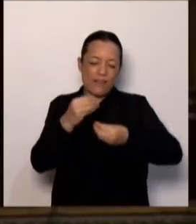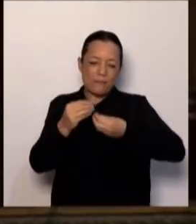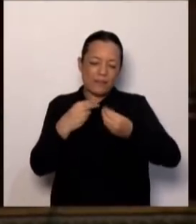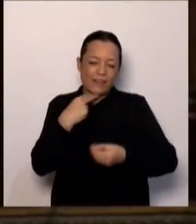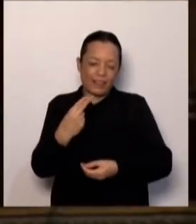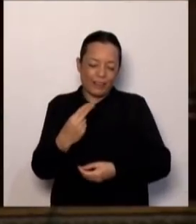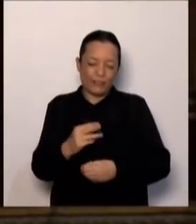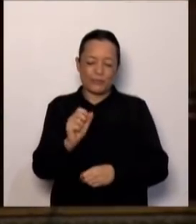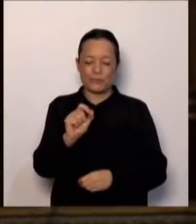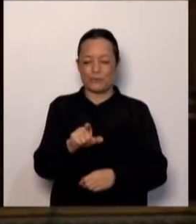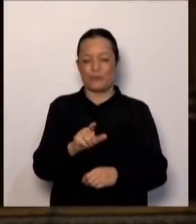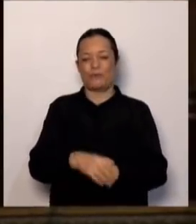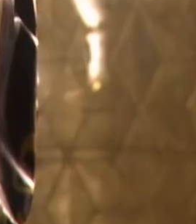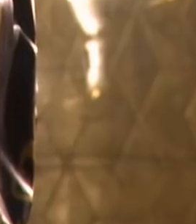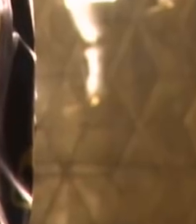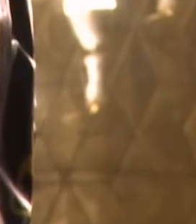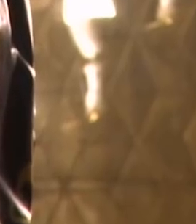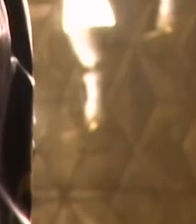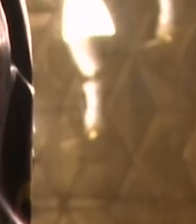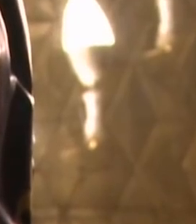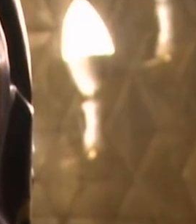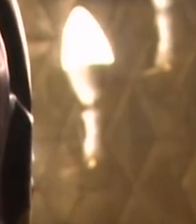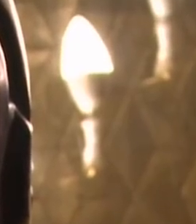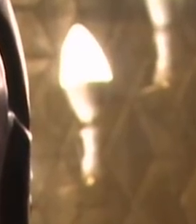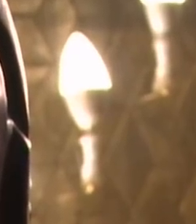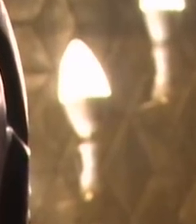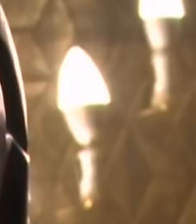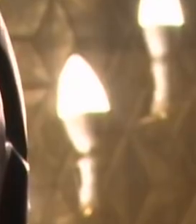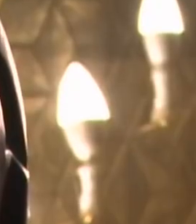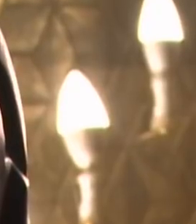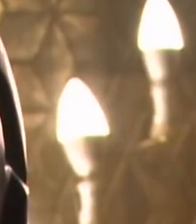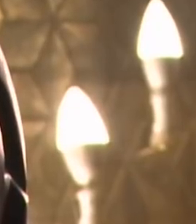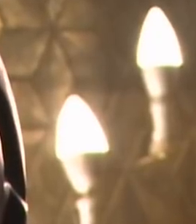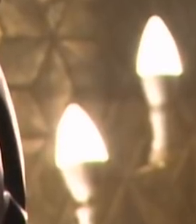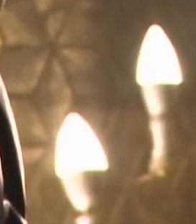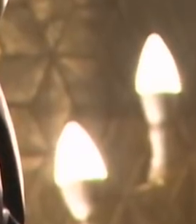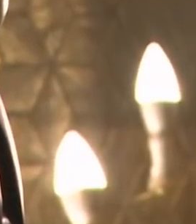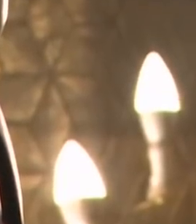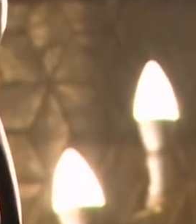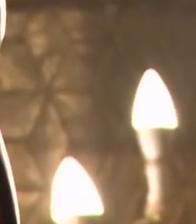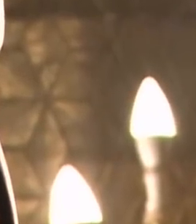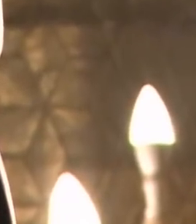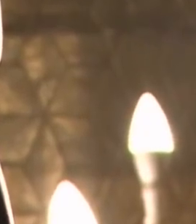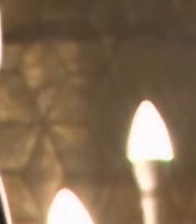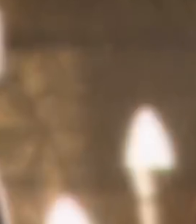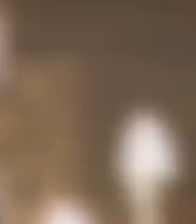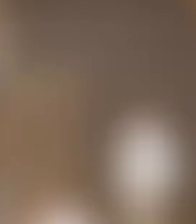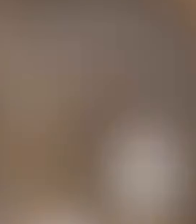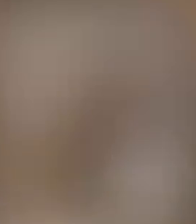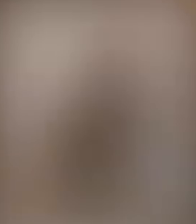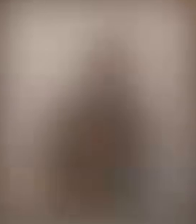hijos. Le pedimos a nuestra mamá del cielo que nos siga acompañando siempre.